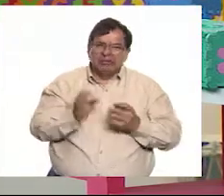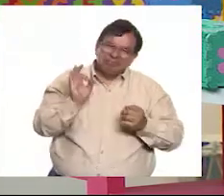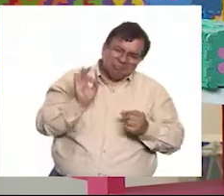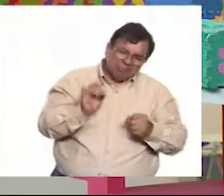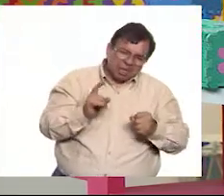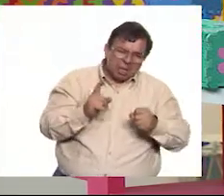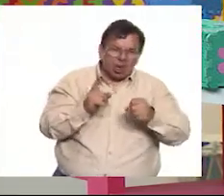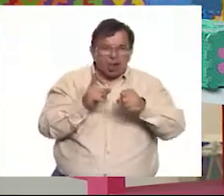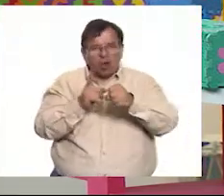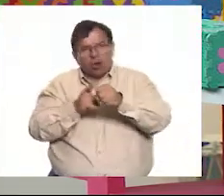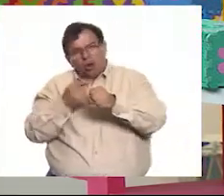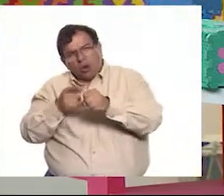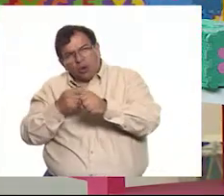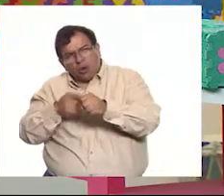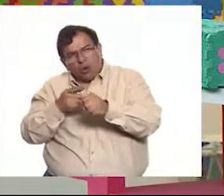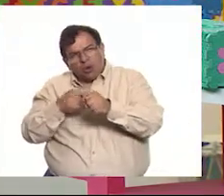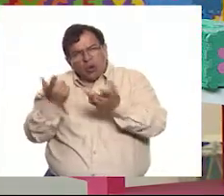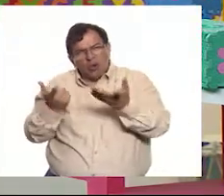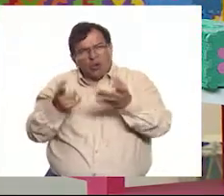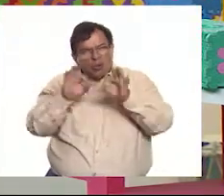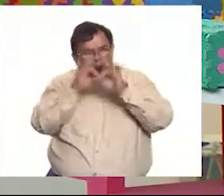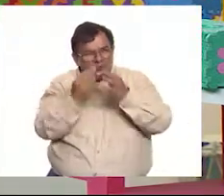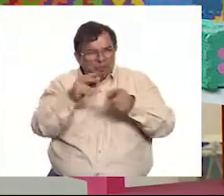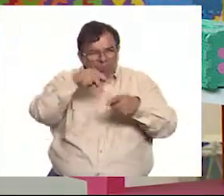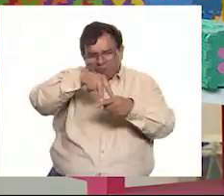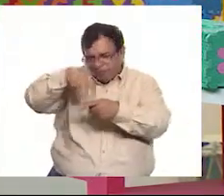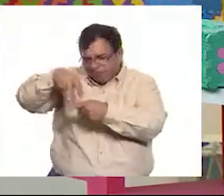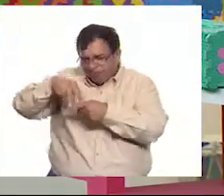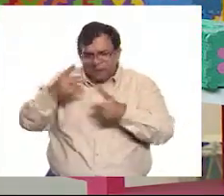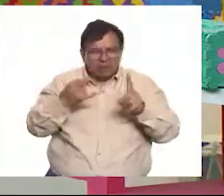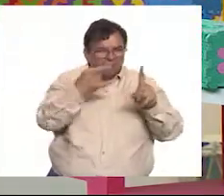color, con las figuras,